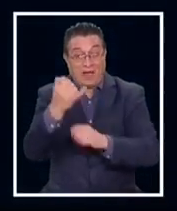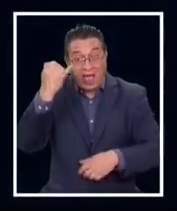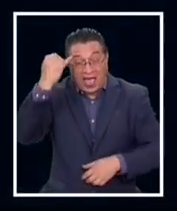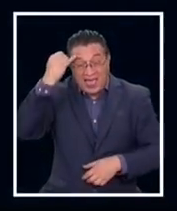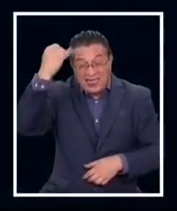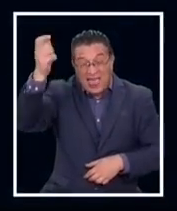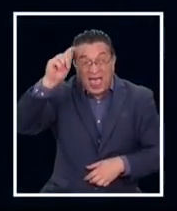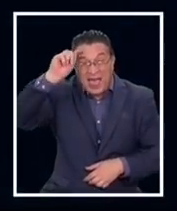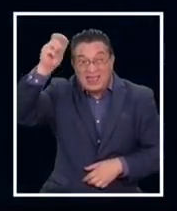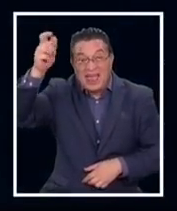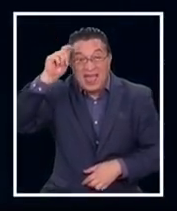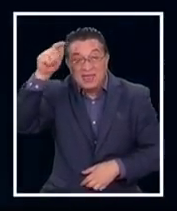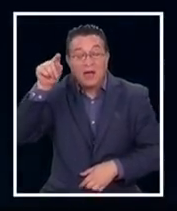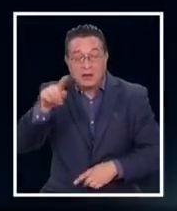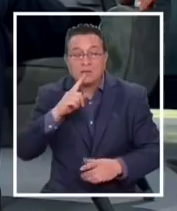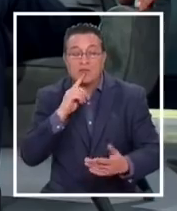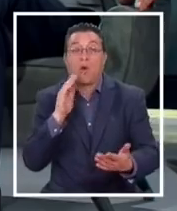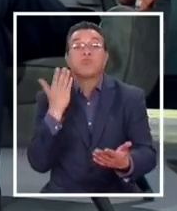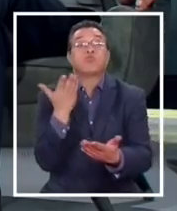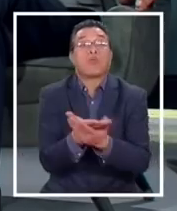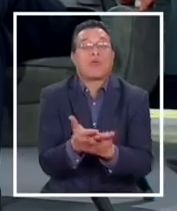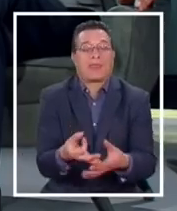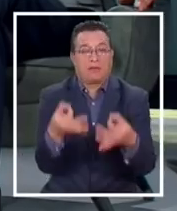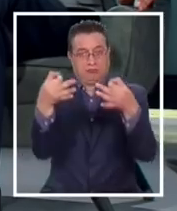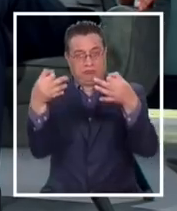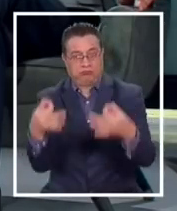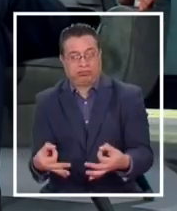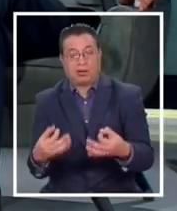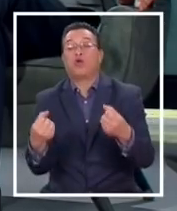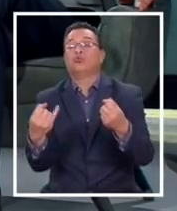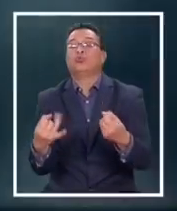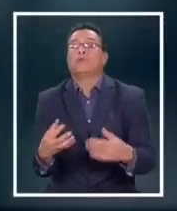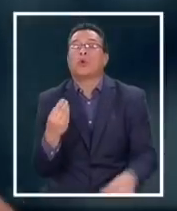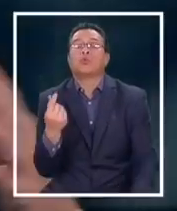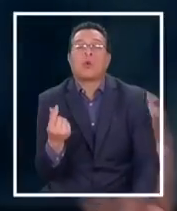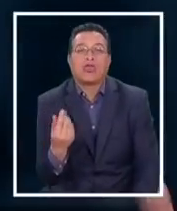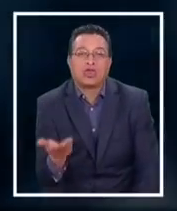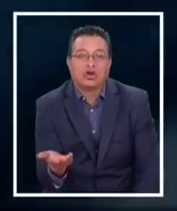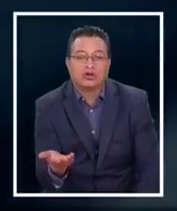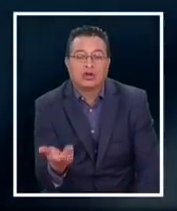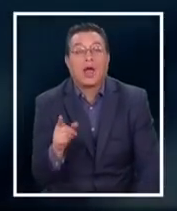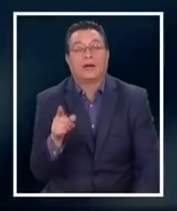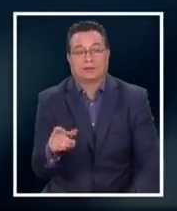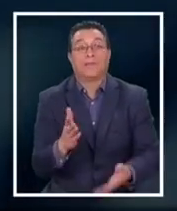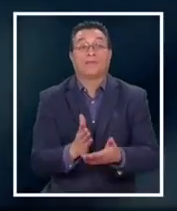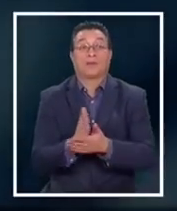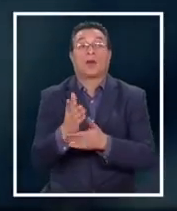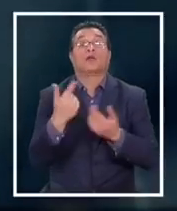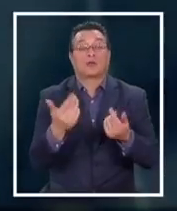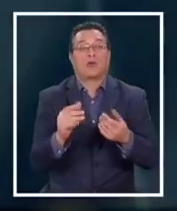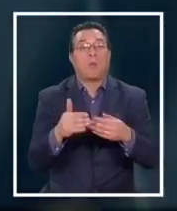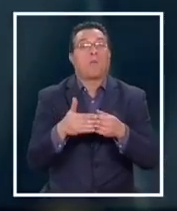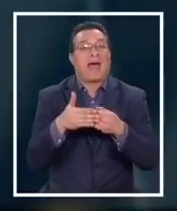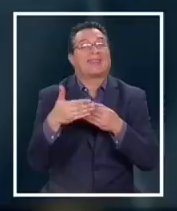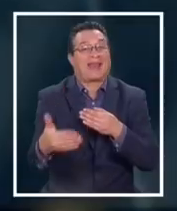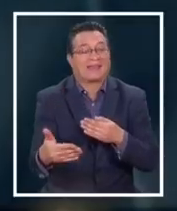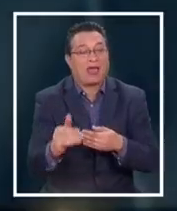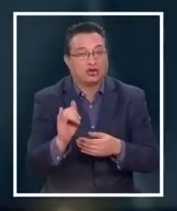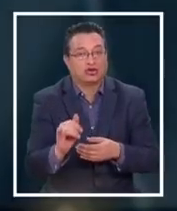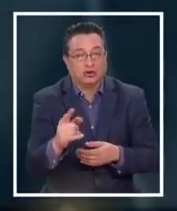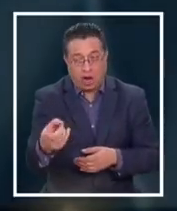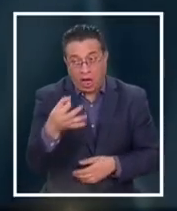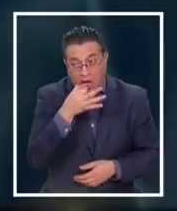dado una propuesta concreta y ponerle los números. Ahora, yo creo que tú partiste diciendo están bastante atrasados. Yo creo que aquí